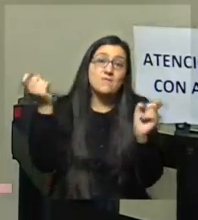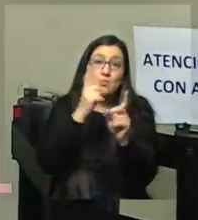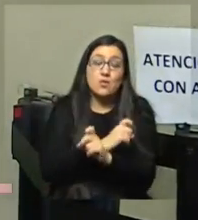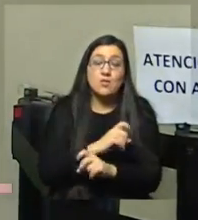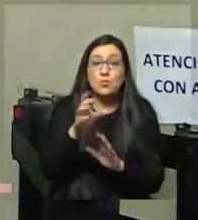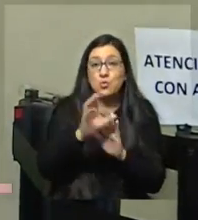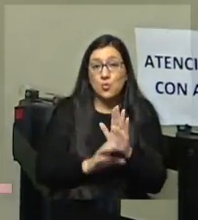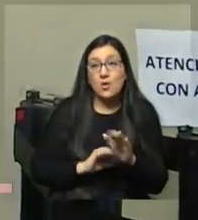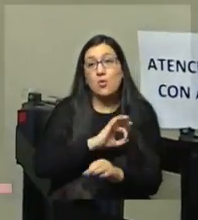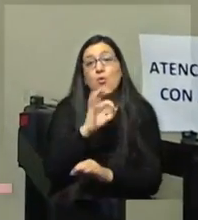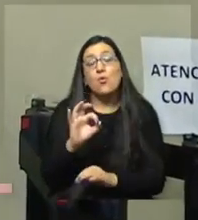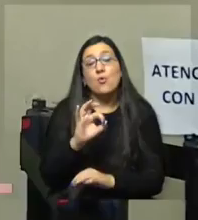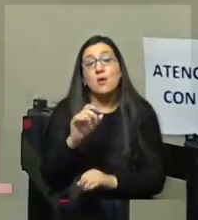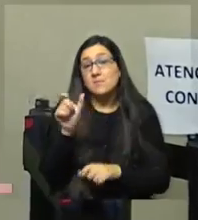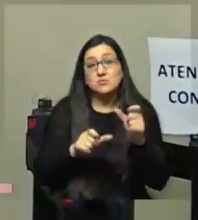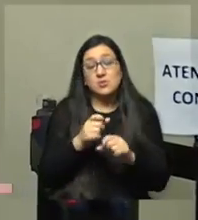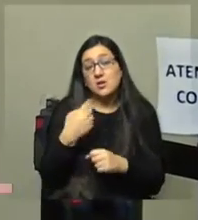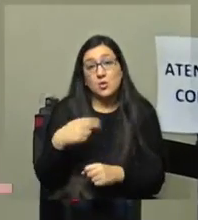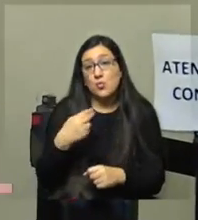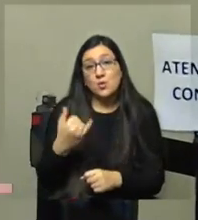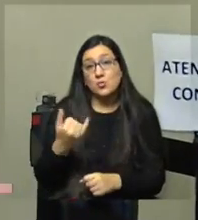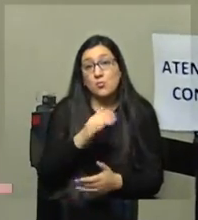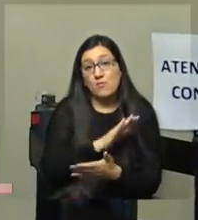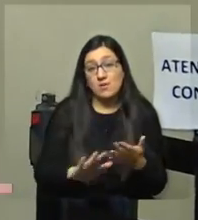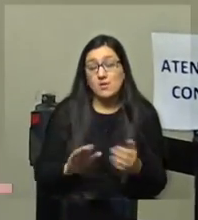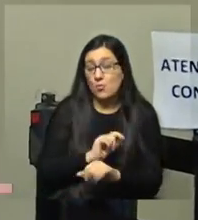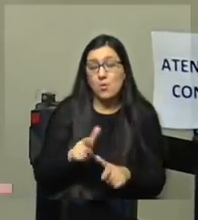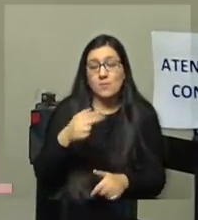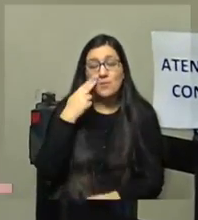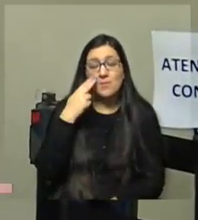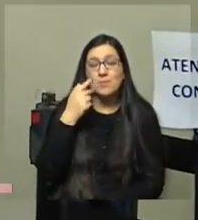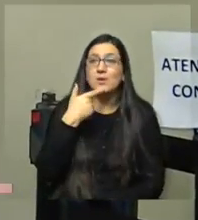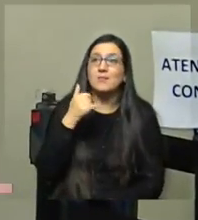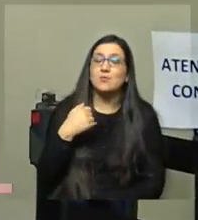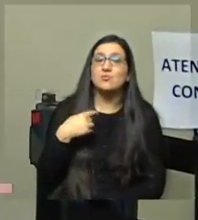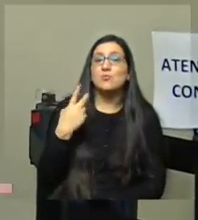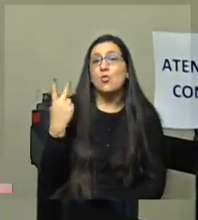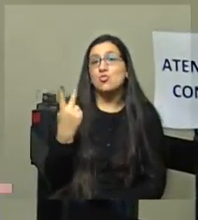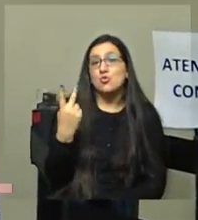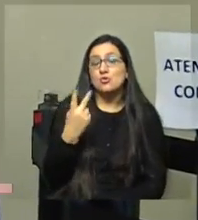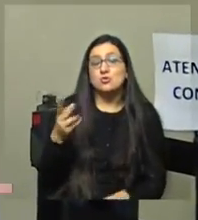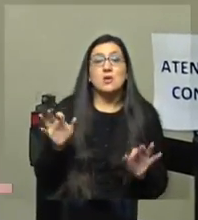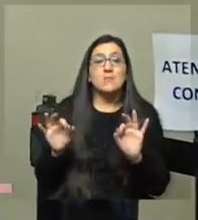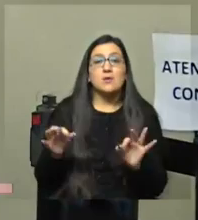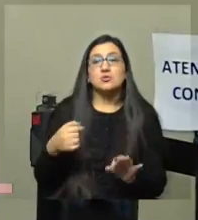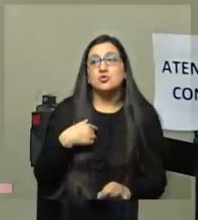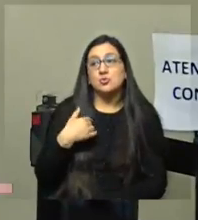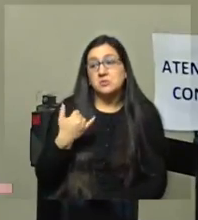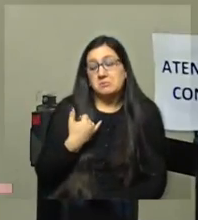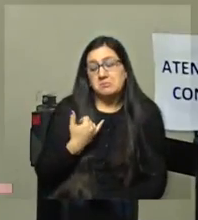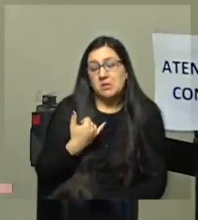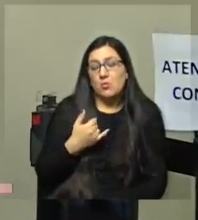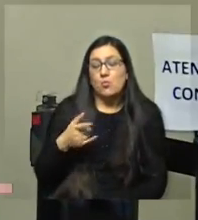curricular, o aquel que nunca la tuvo. Sí, no hay ningún problema para eso. Si somos, por ejemplo, dos hermanos, ¿no? Yo tengo un hermano que de repente quiere